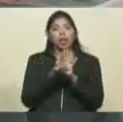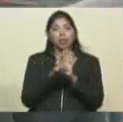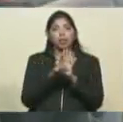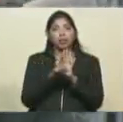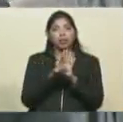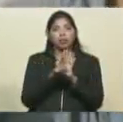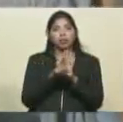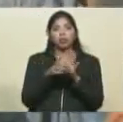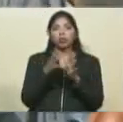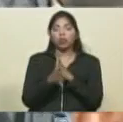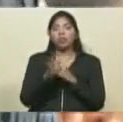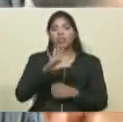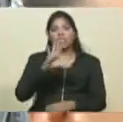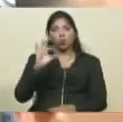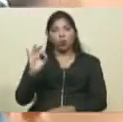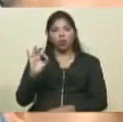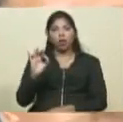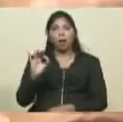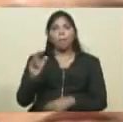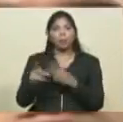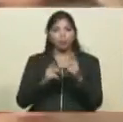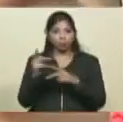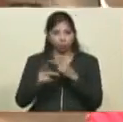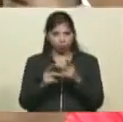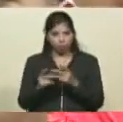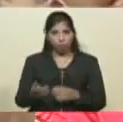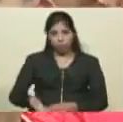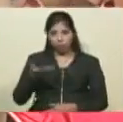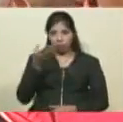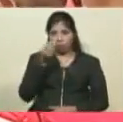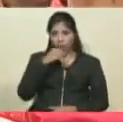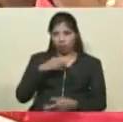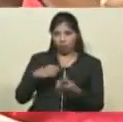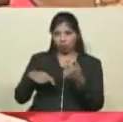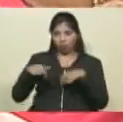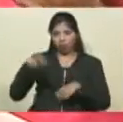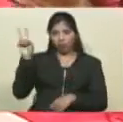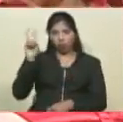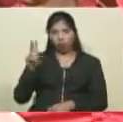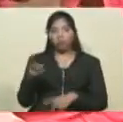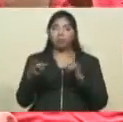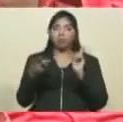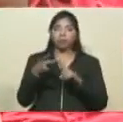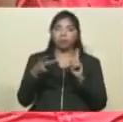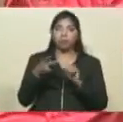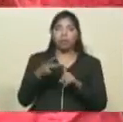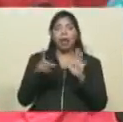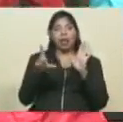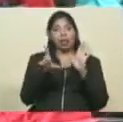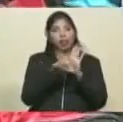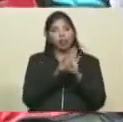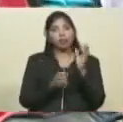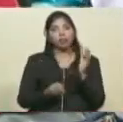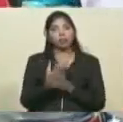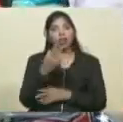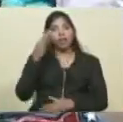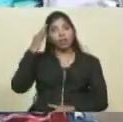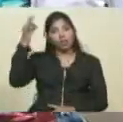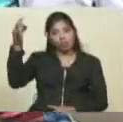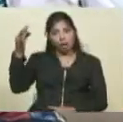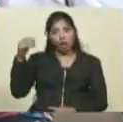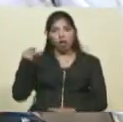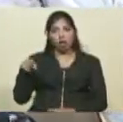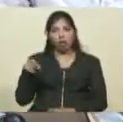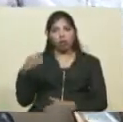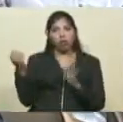plan de los 50 productos y servicios fundamentales del país. Segundo, la ley constituyente para la creación de fiscales de abastecimiento